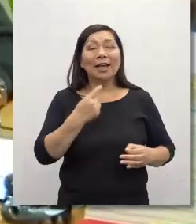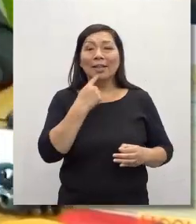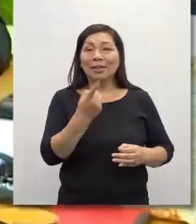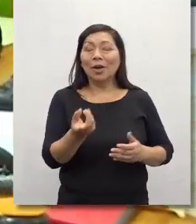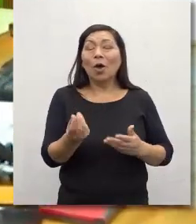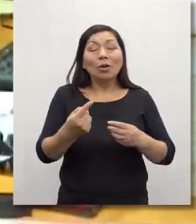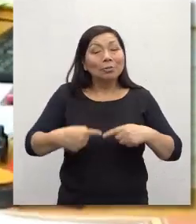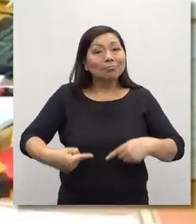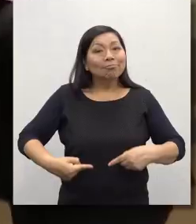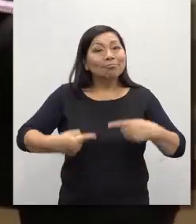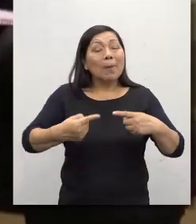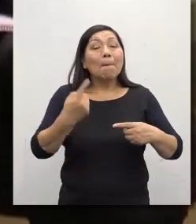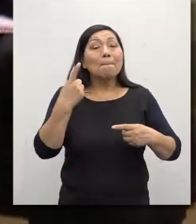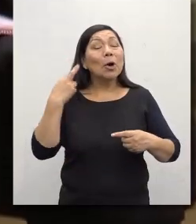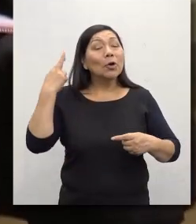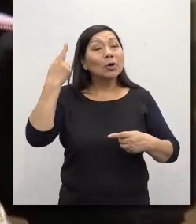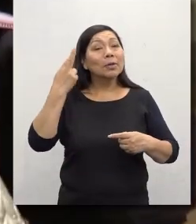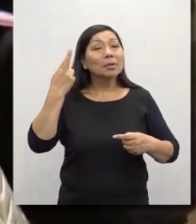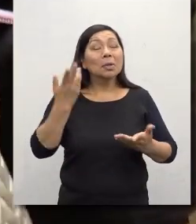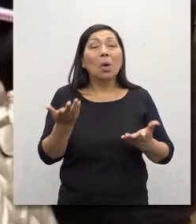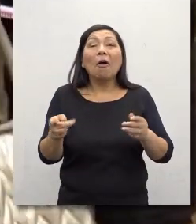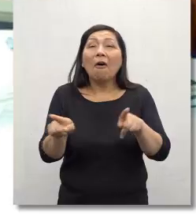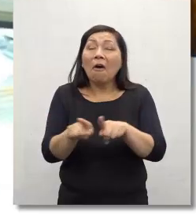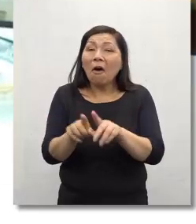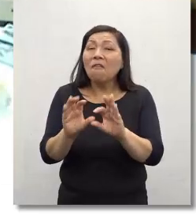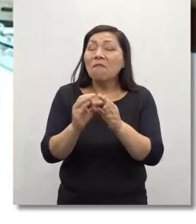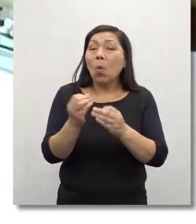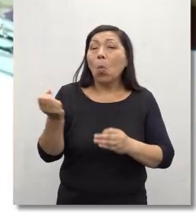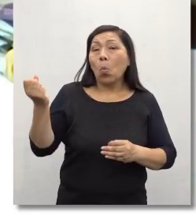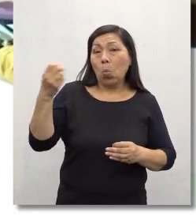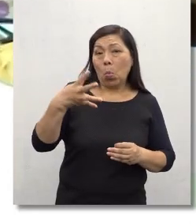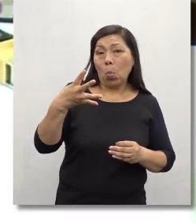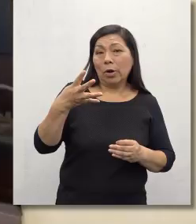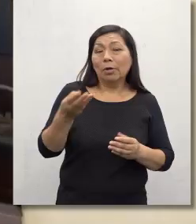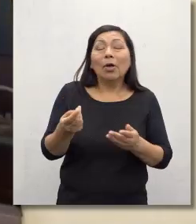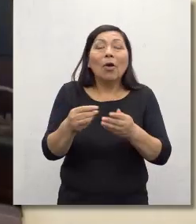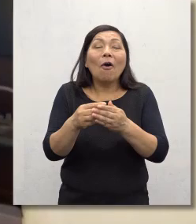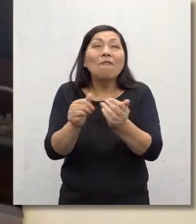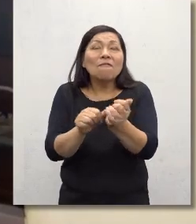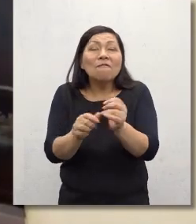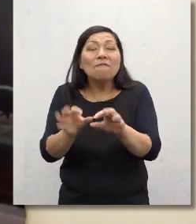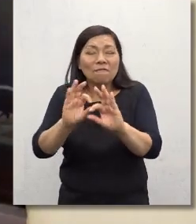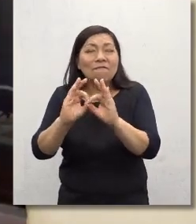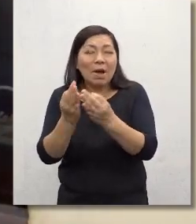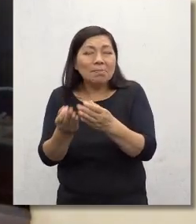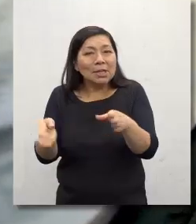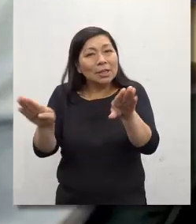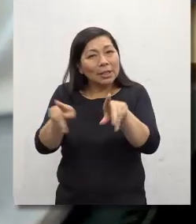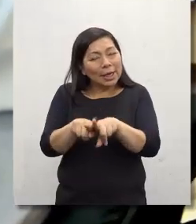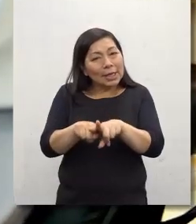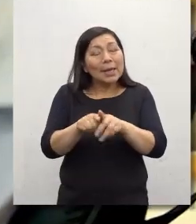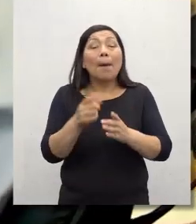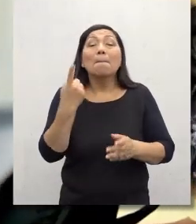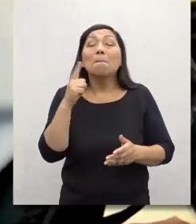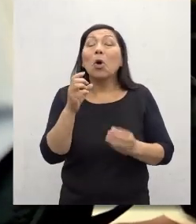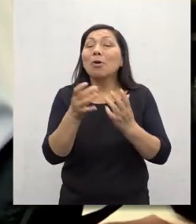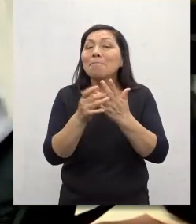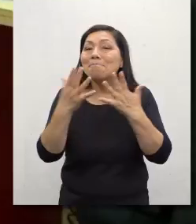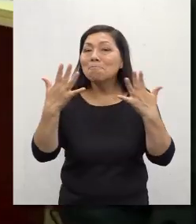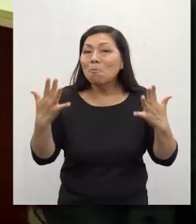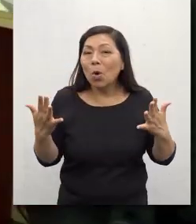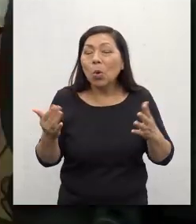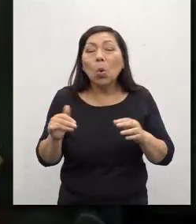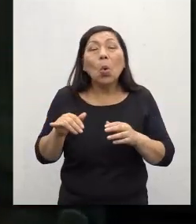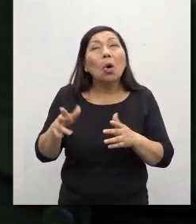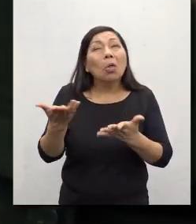la incompatibilidad por razón de parentesco hasta el 4º grado de consanguinidad y 2º de afinidad, por matrimonio